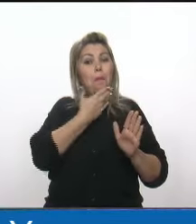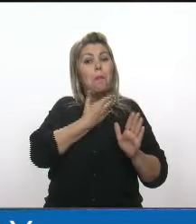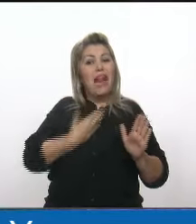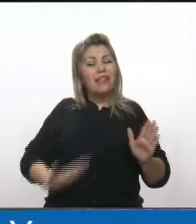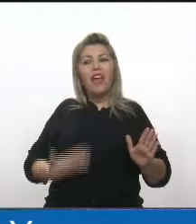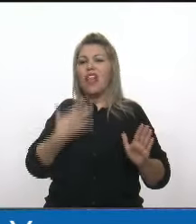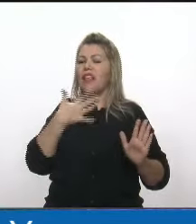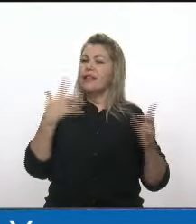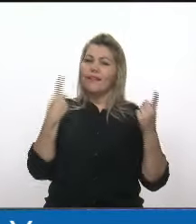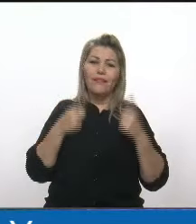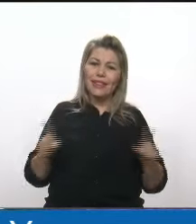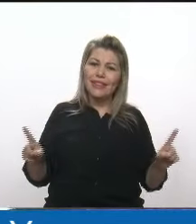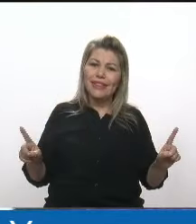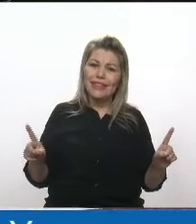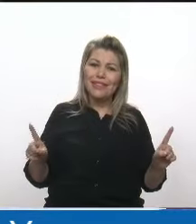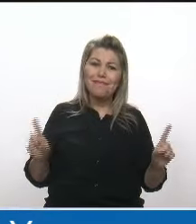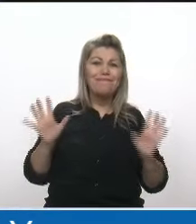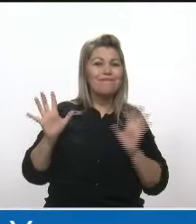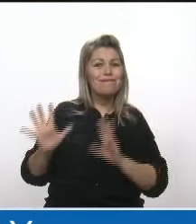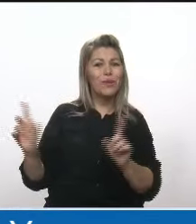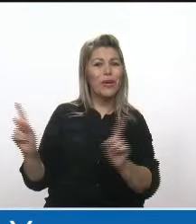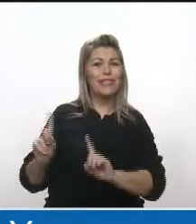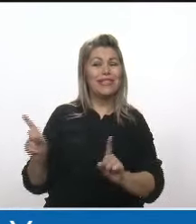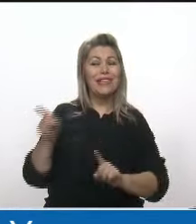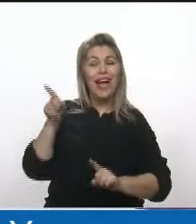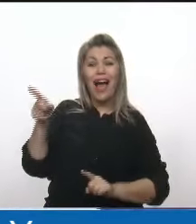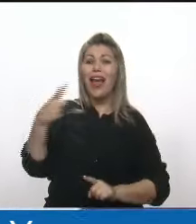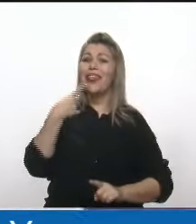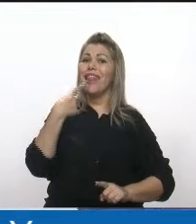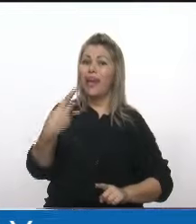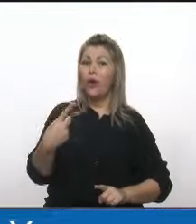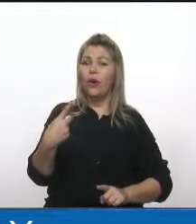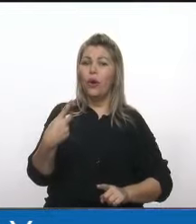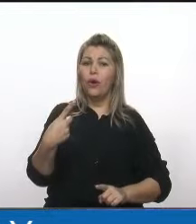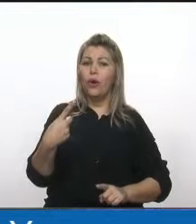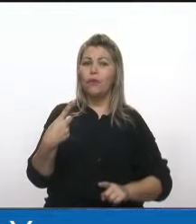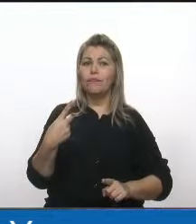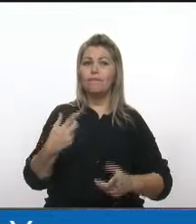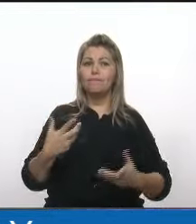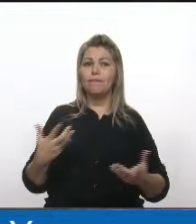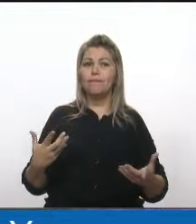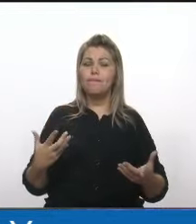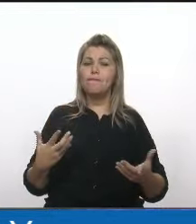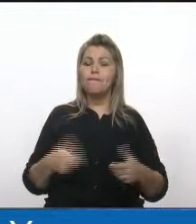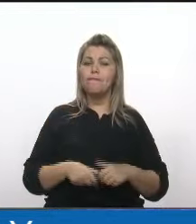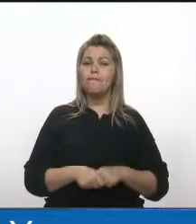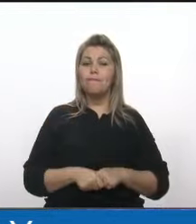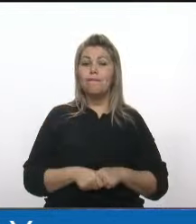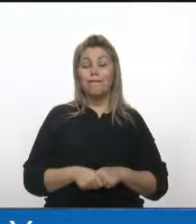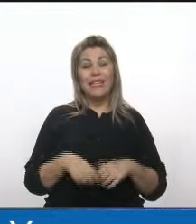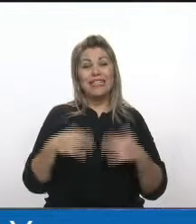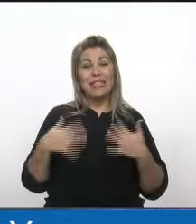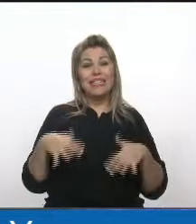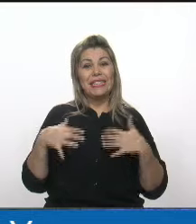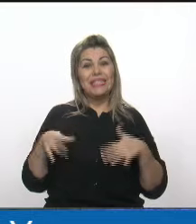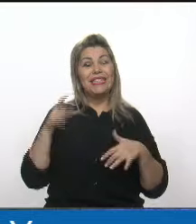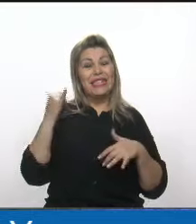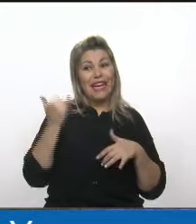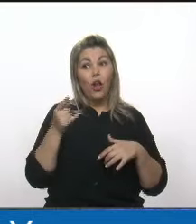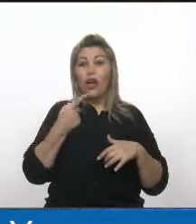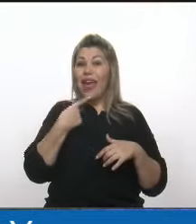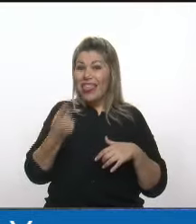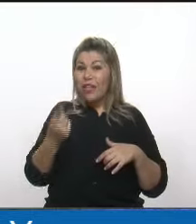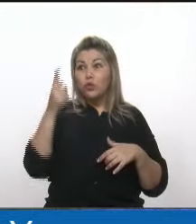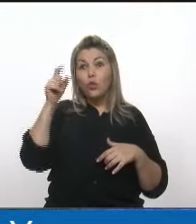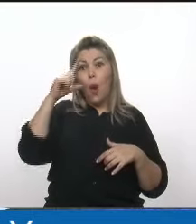presidente si que el presidente ha dicho y tiene complejidades legales